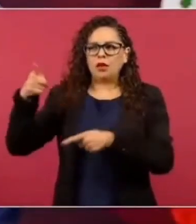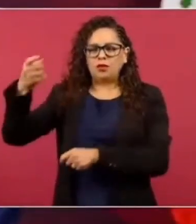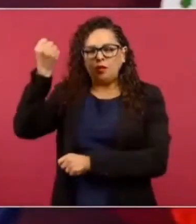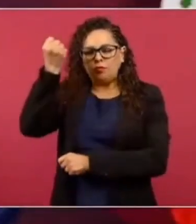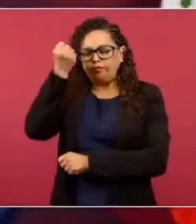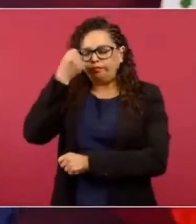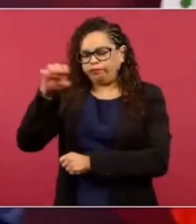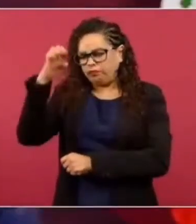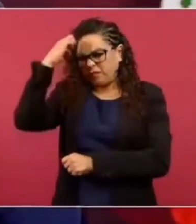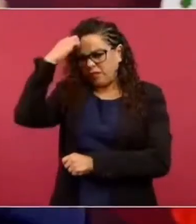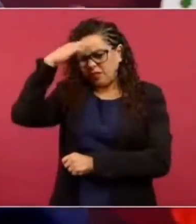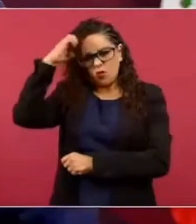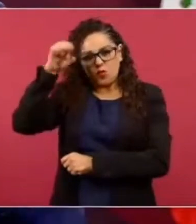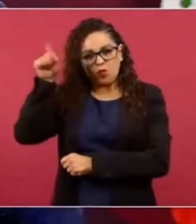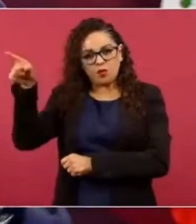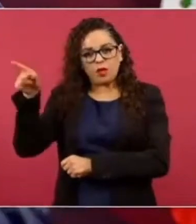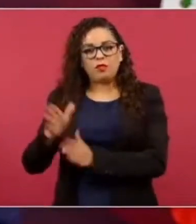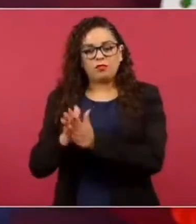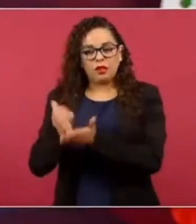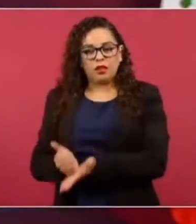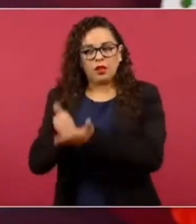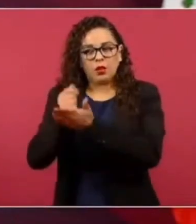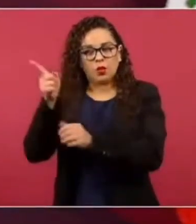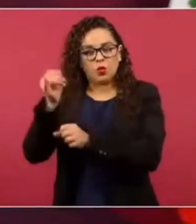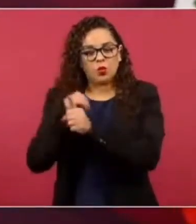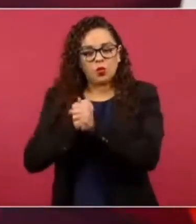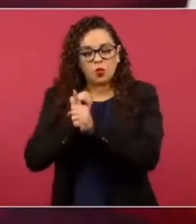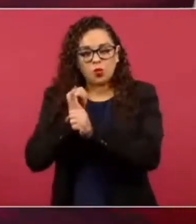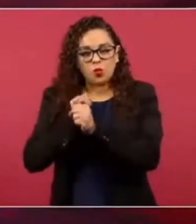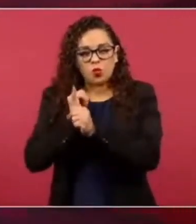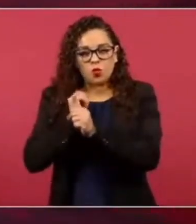que me investigara